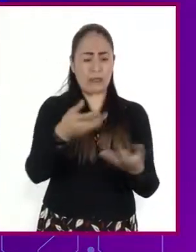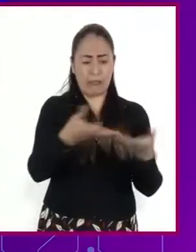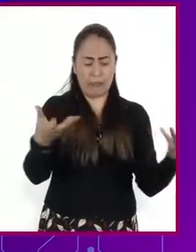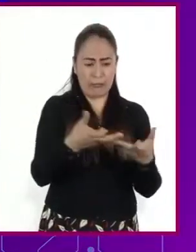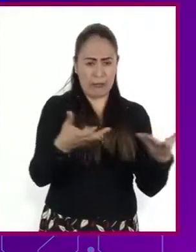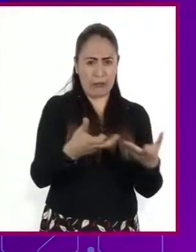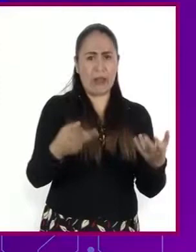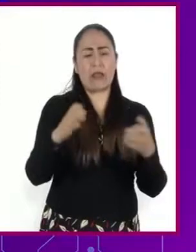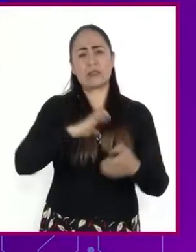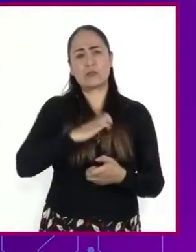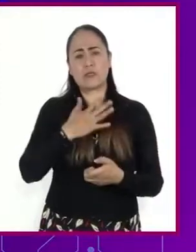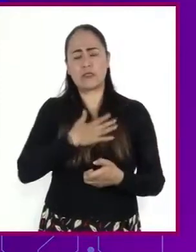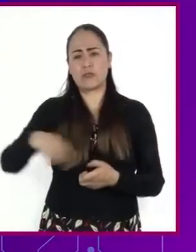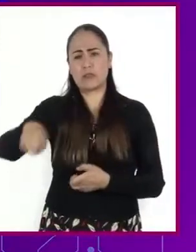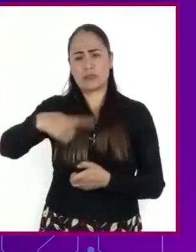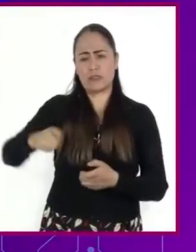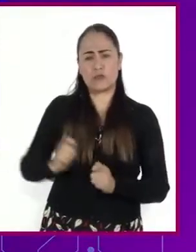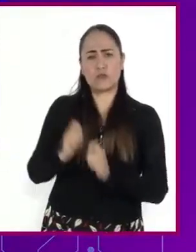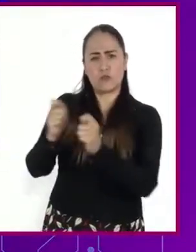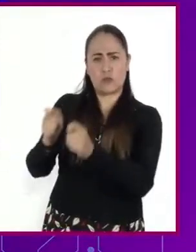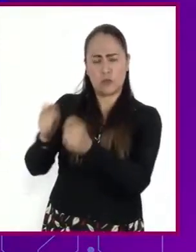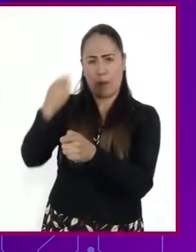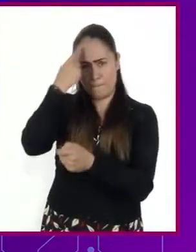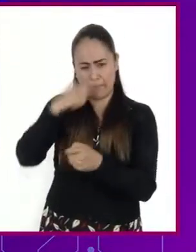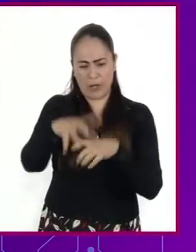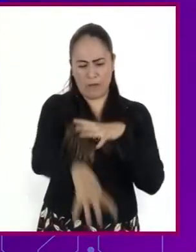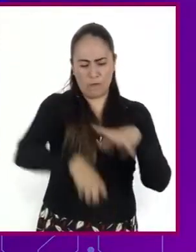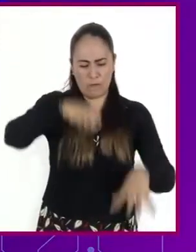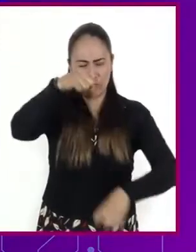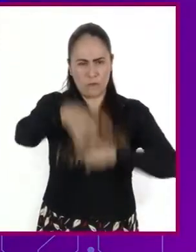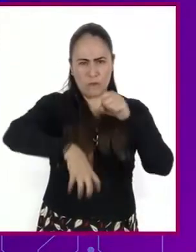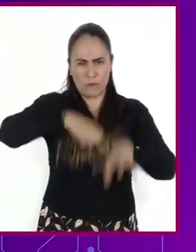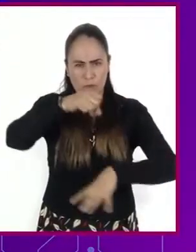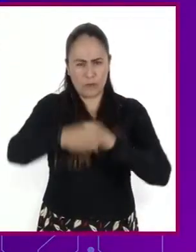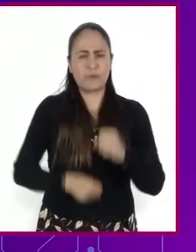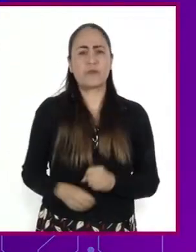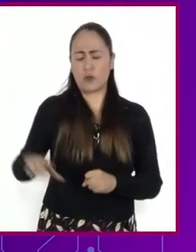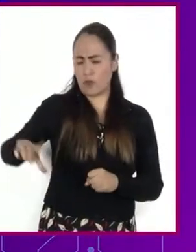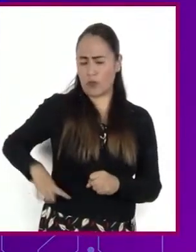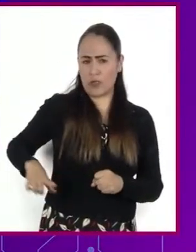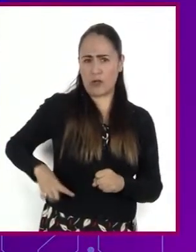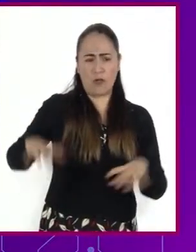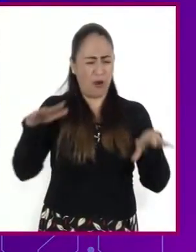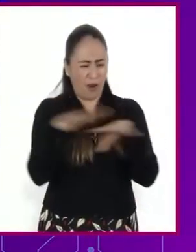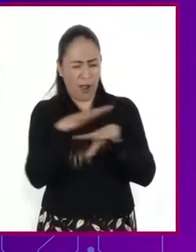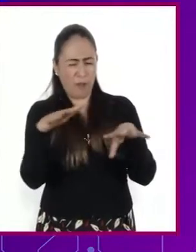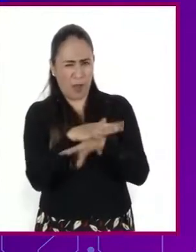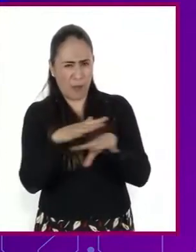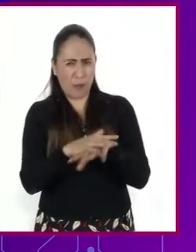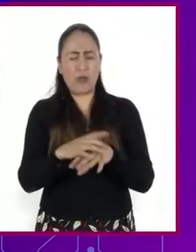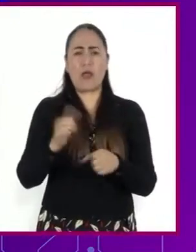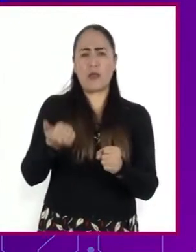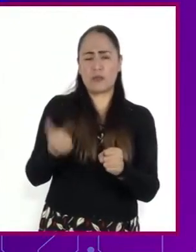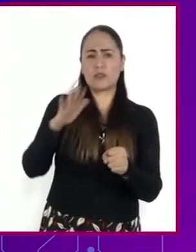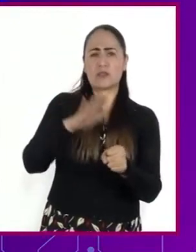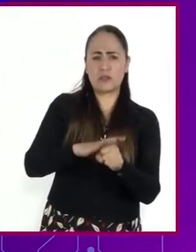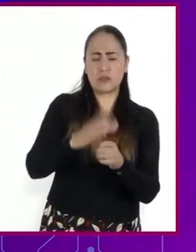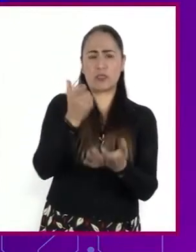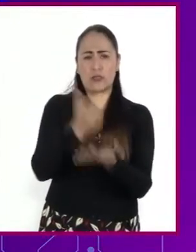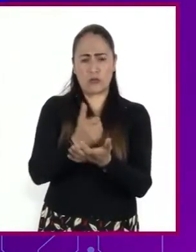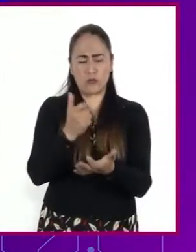la tierra. Así, el tributo, tal y como lo hacía la Triple Alianza, se recibía mediante trabajo o